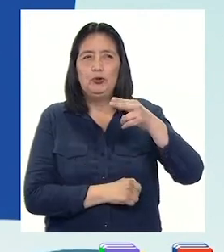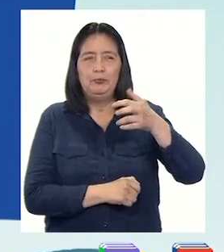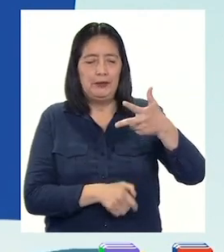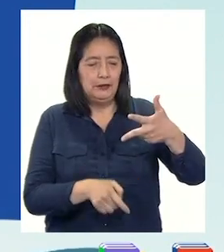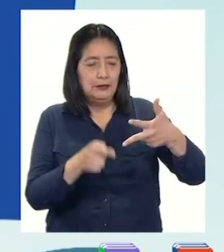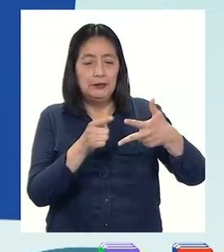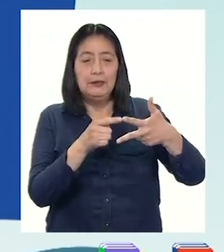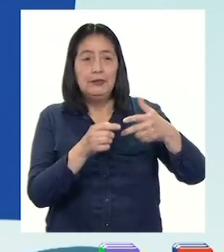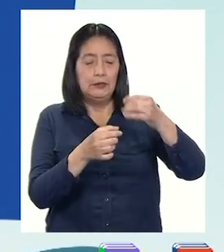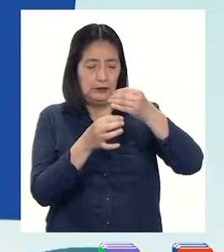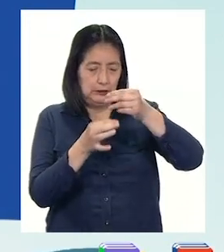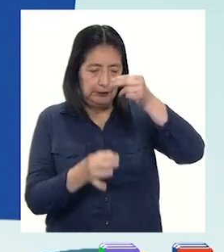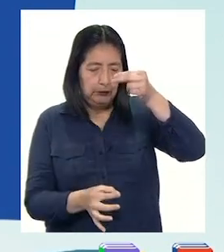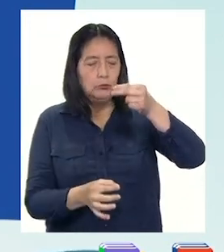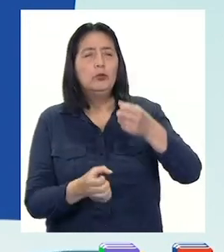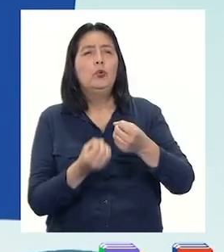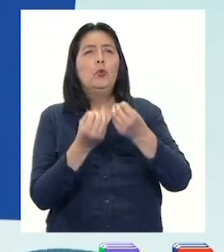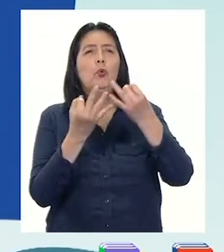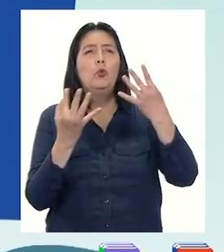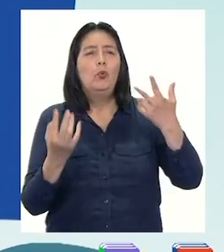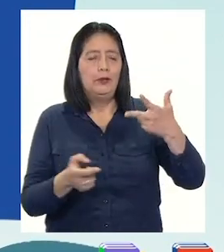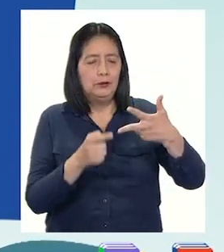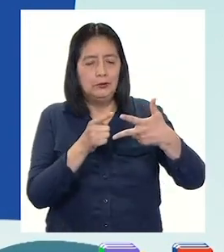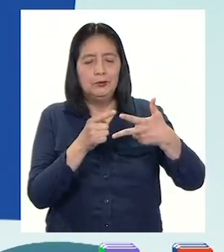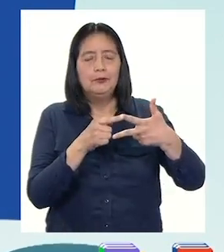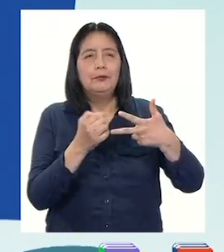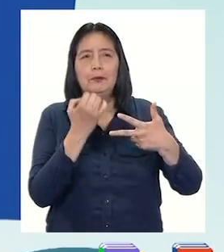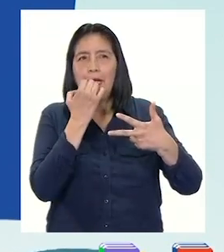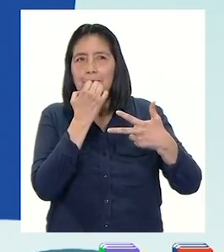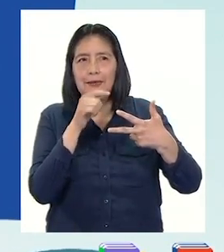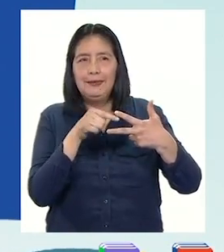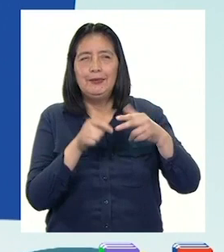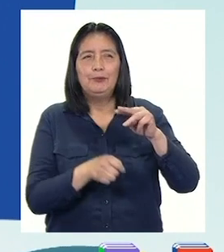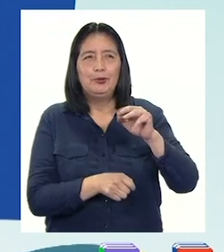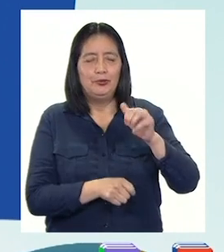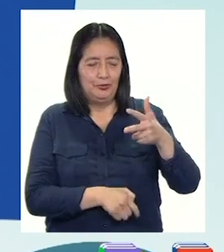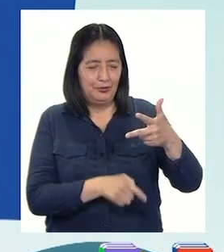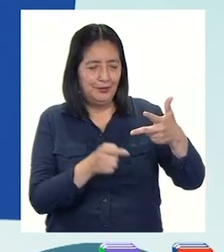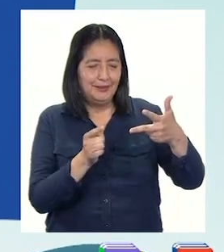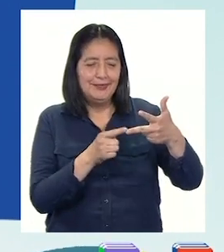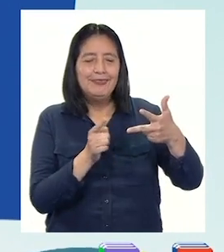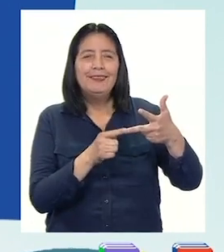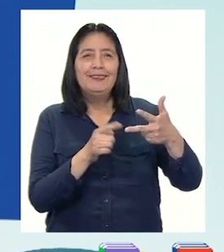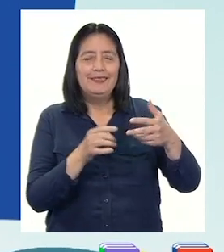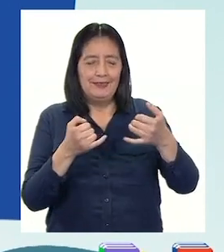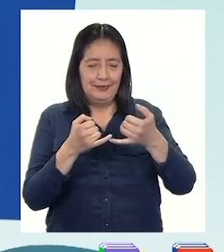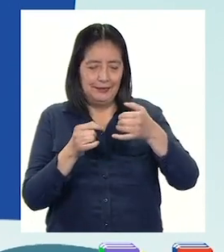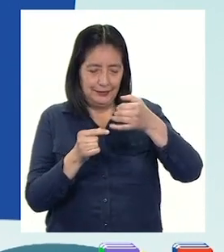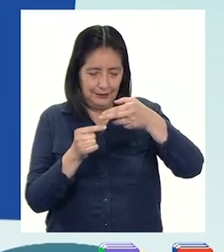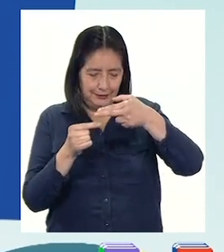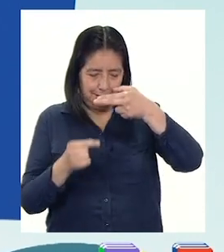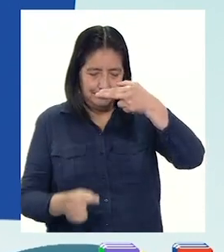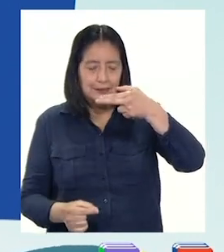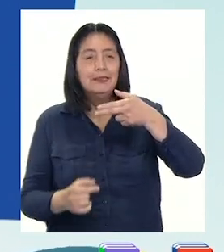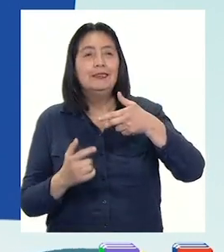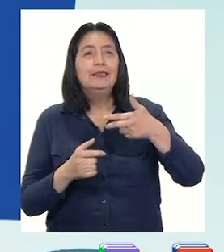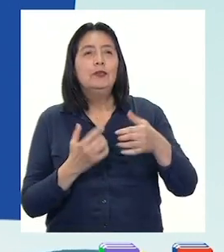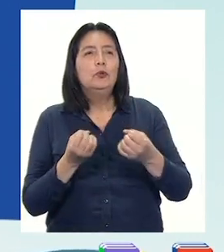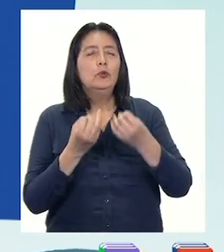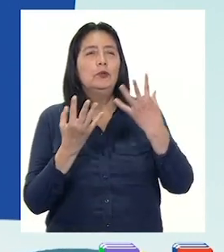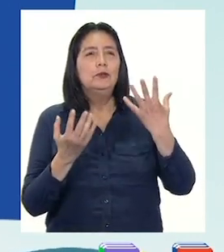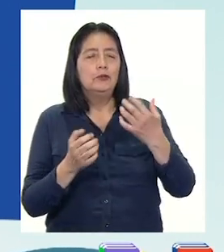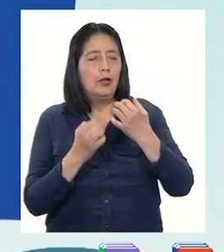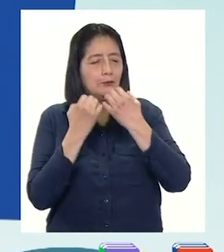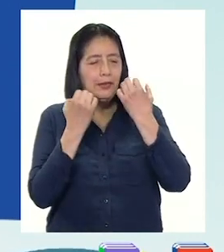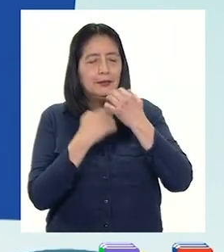la segunda cuerda, la cantidad de maíz morocho. En la tercera cuerda, la cantidad de maíz